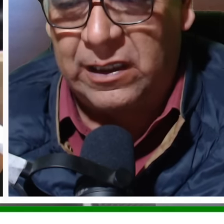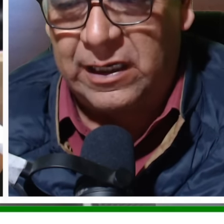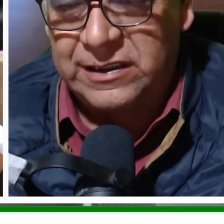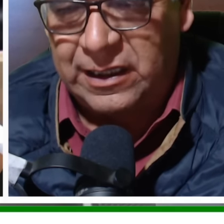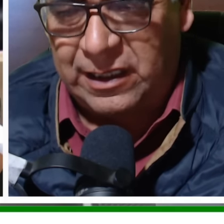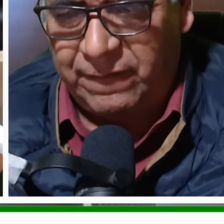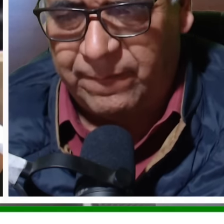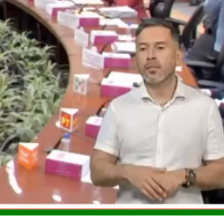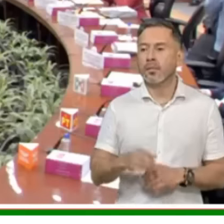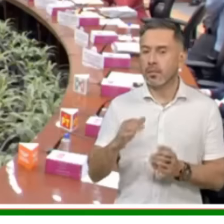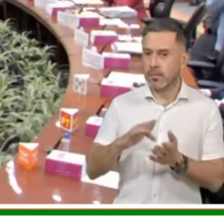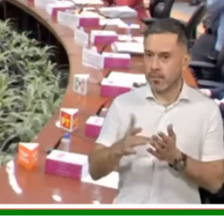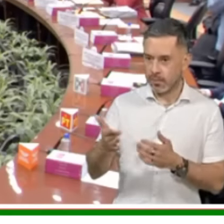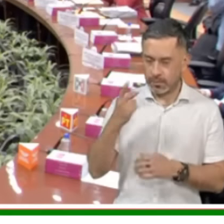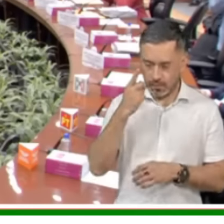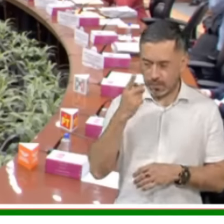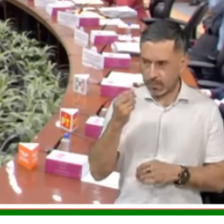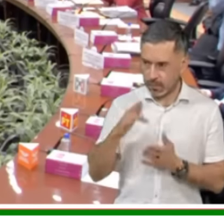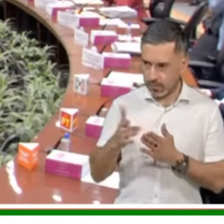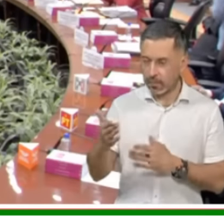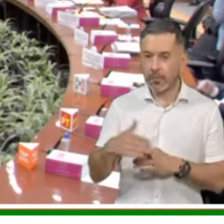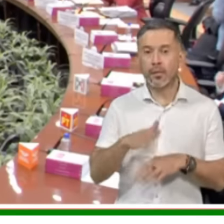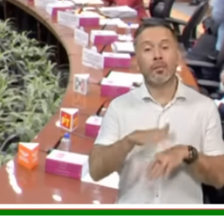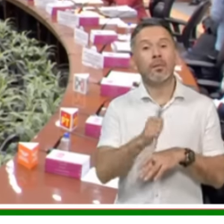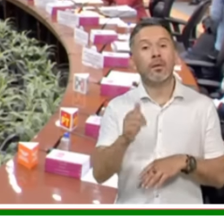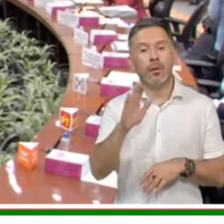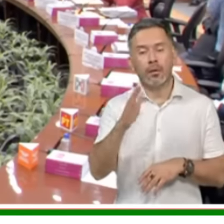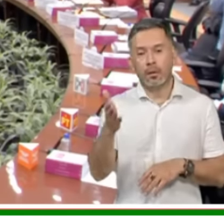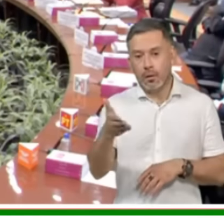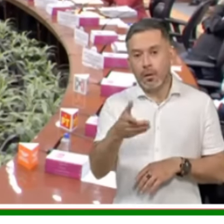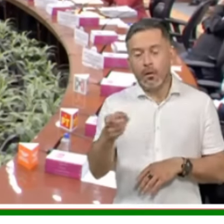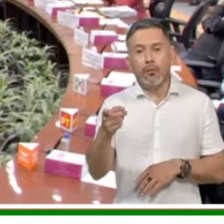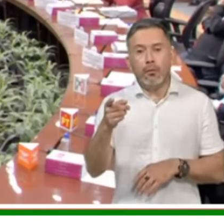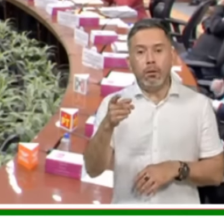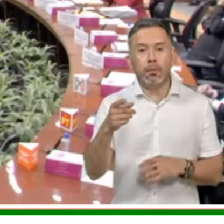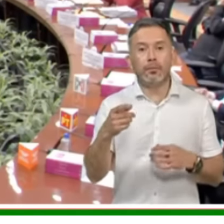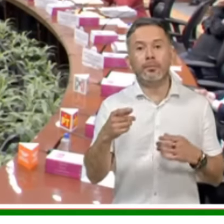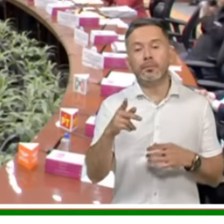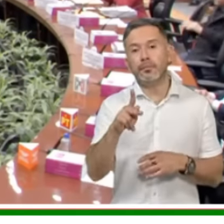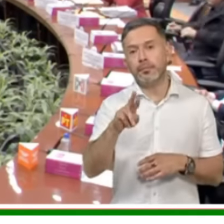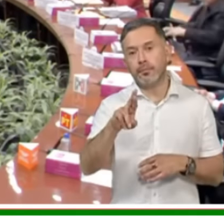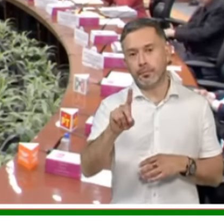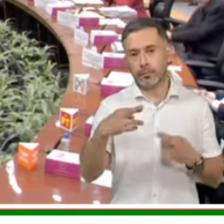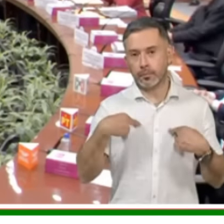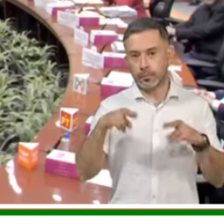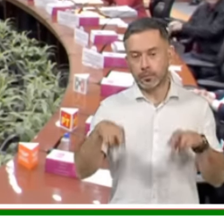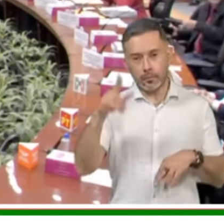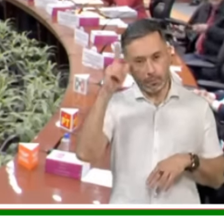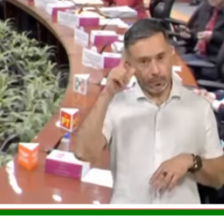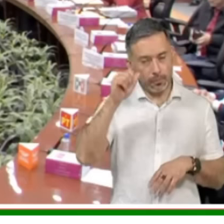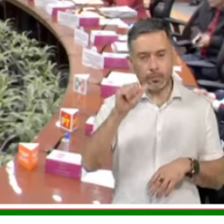muy interesante alguien más adelante señor representante del PRD Guadalupe